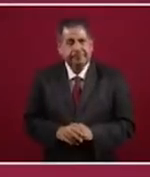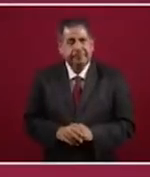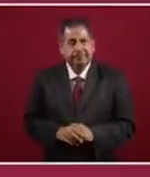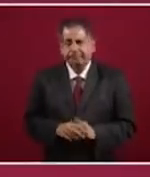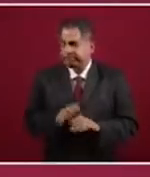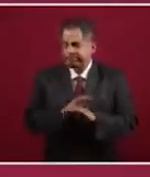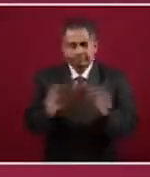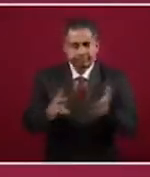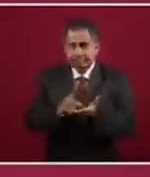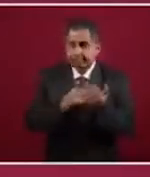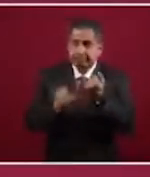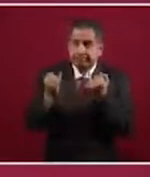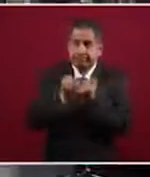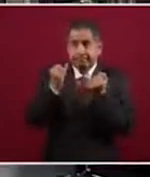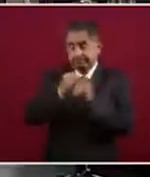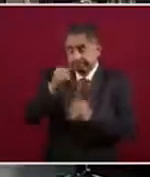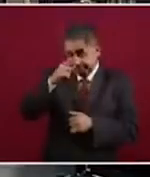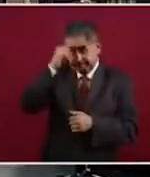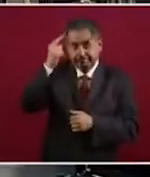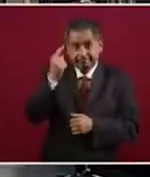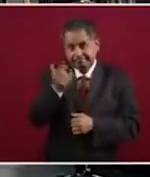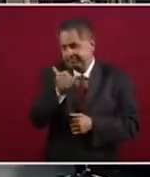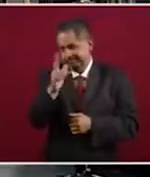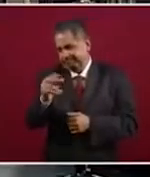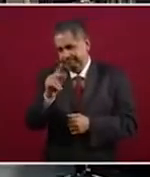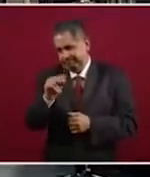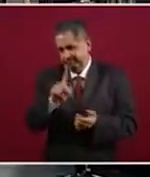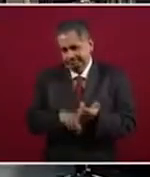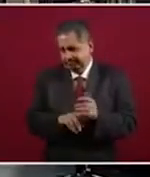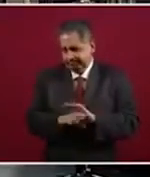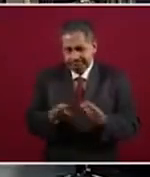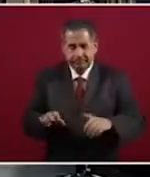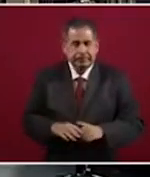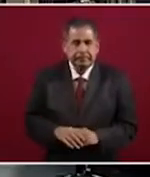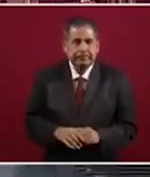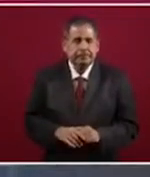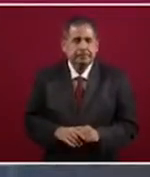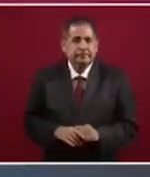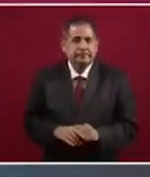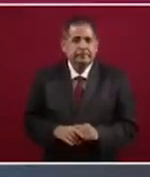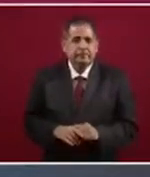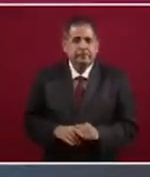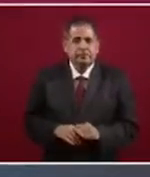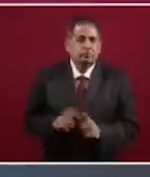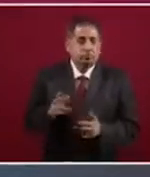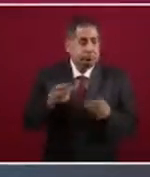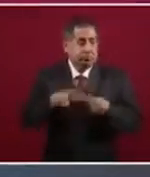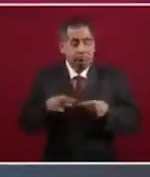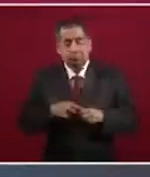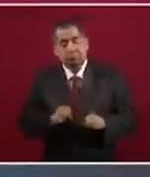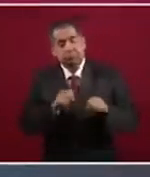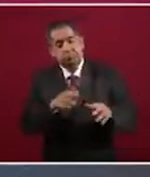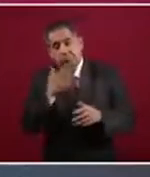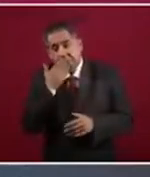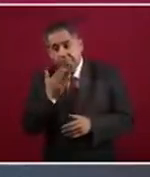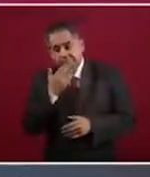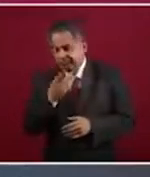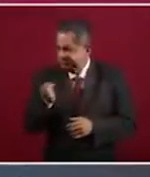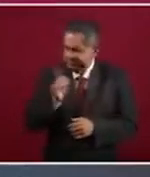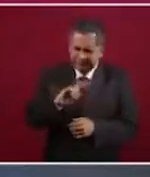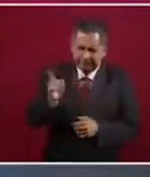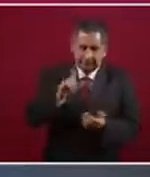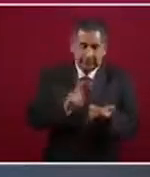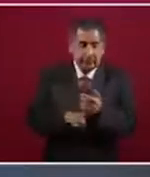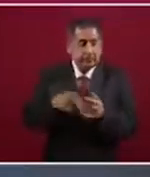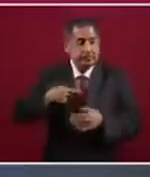ya no va a ser fácil para ellos ya la gente no les va a permitir a los